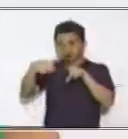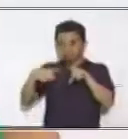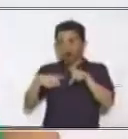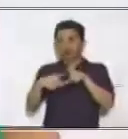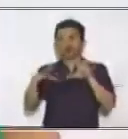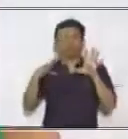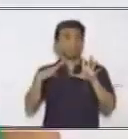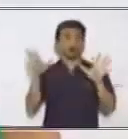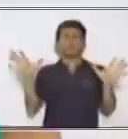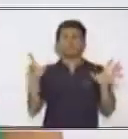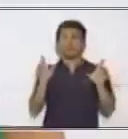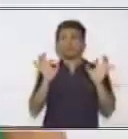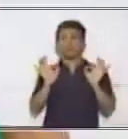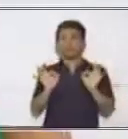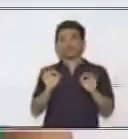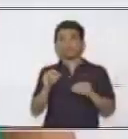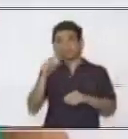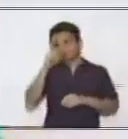Obtengo un triángulo.